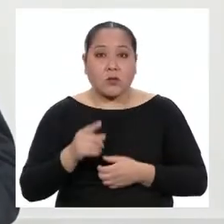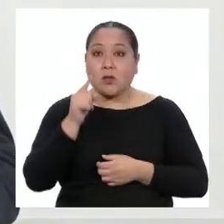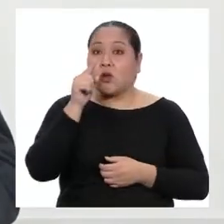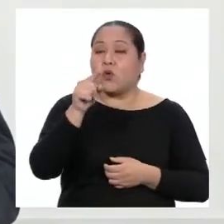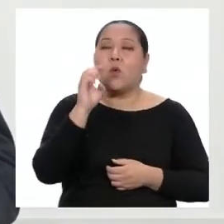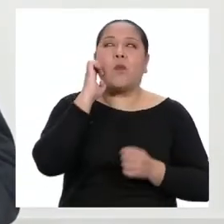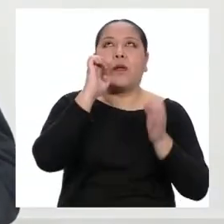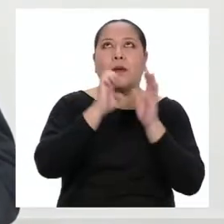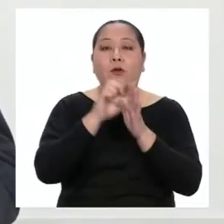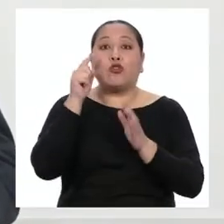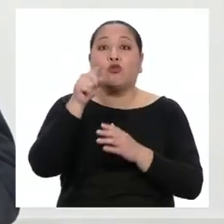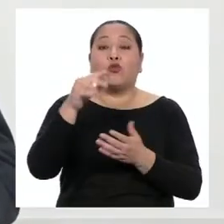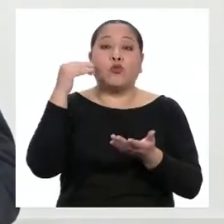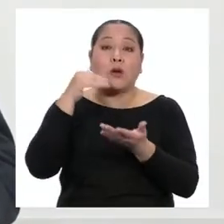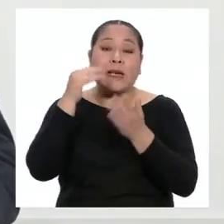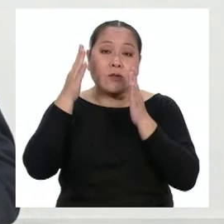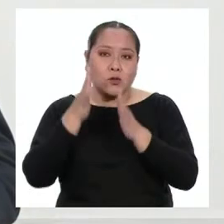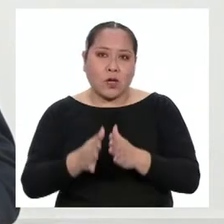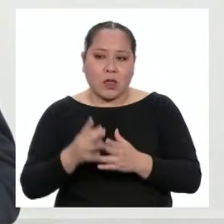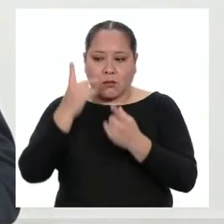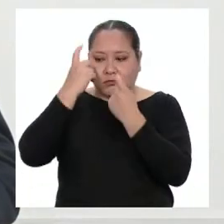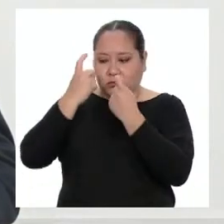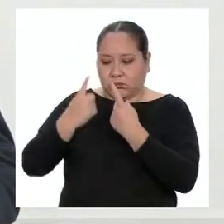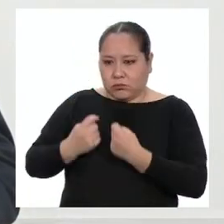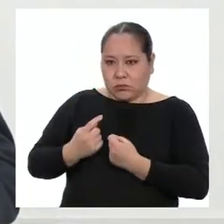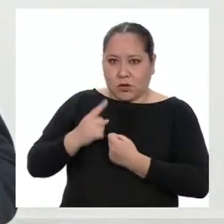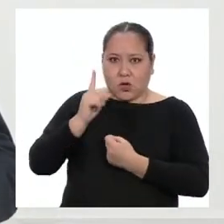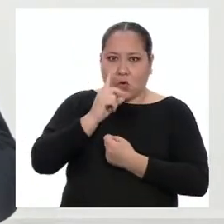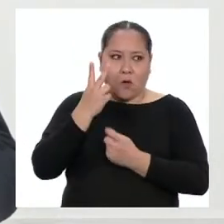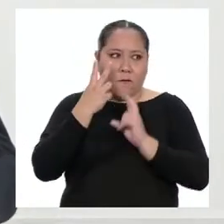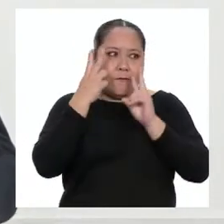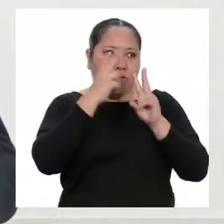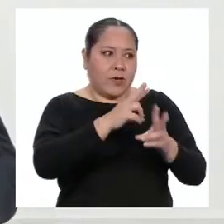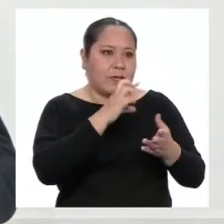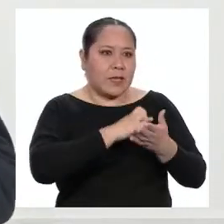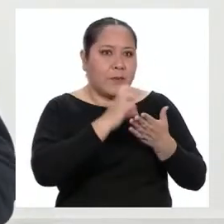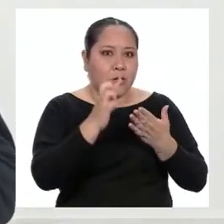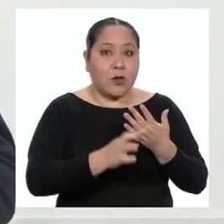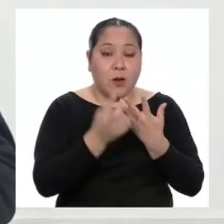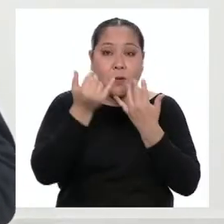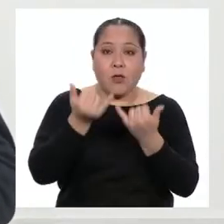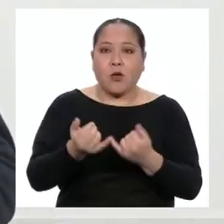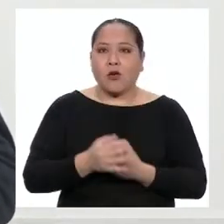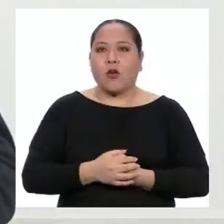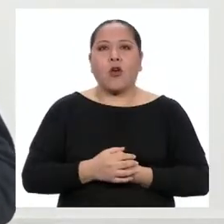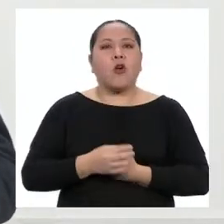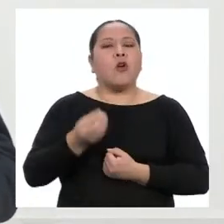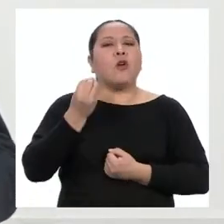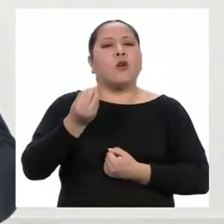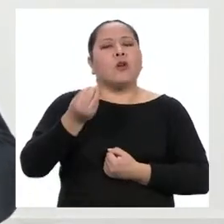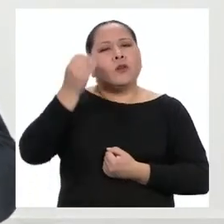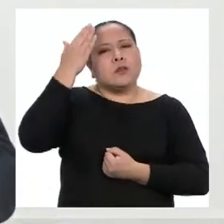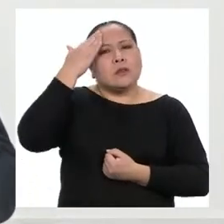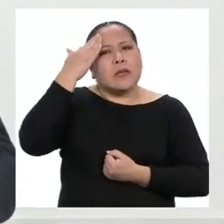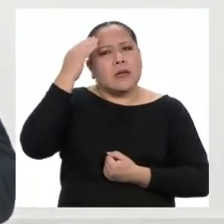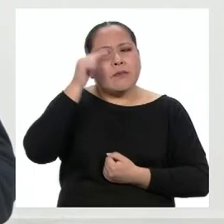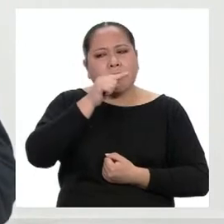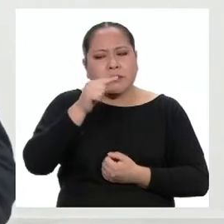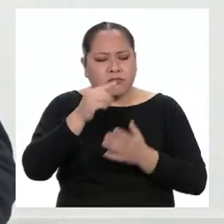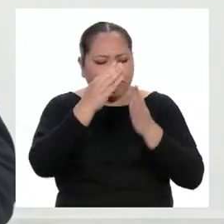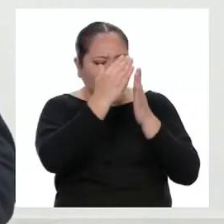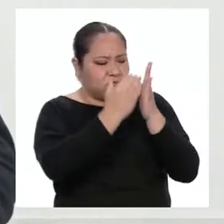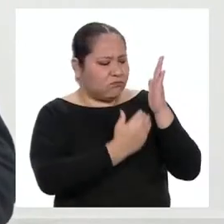ser encuestado y justo no viste el programa del día de hoy, ¿cómo sabrás de qué trata